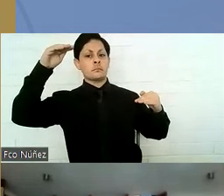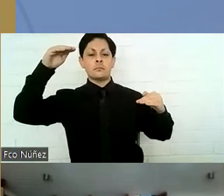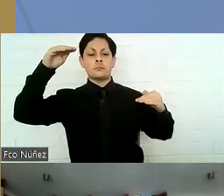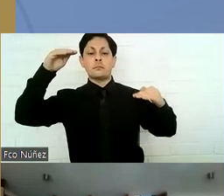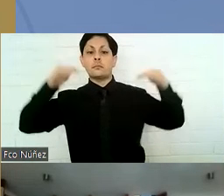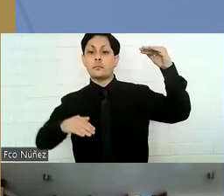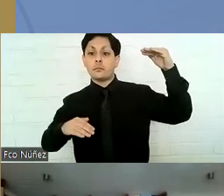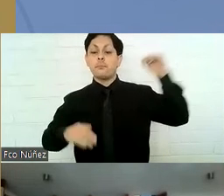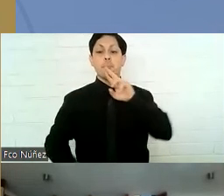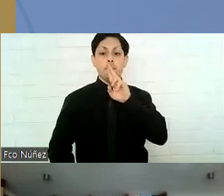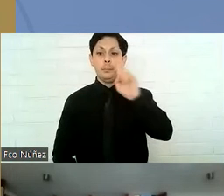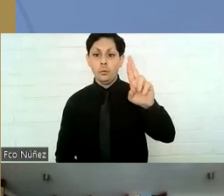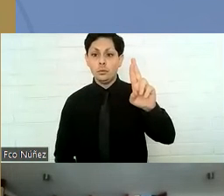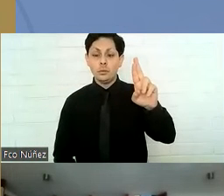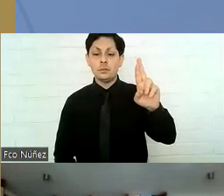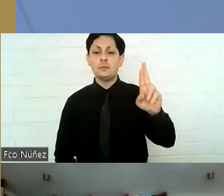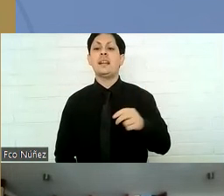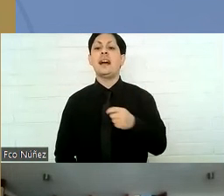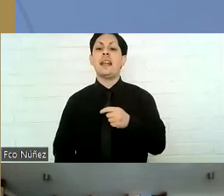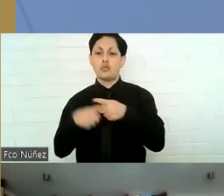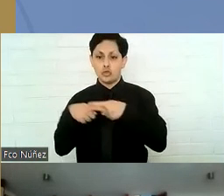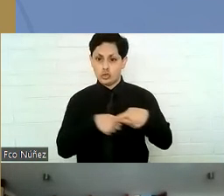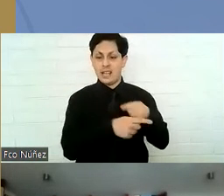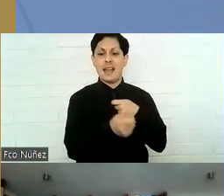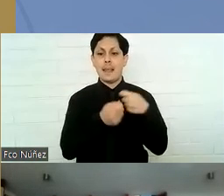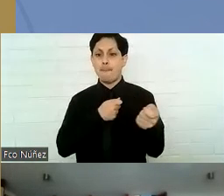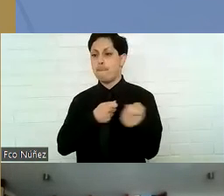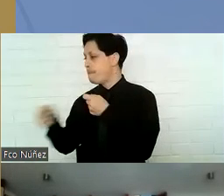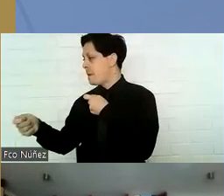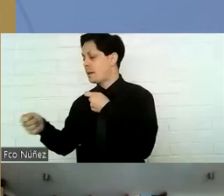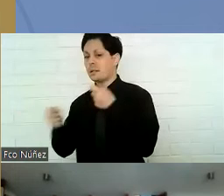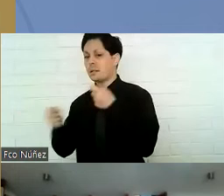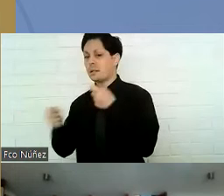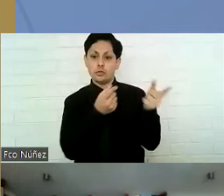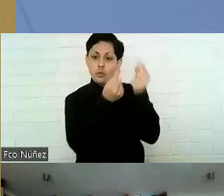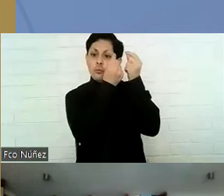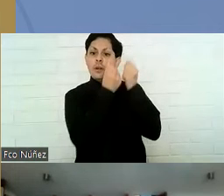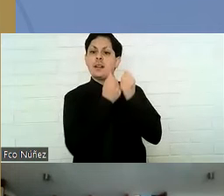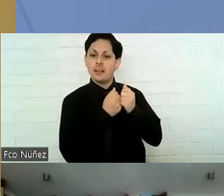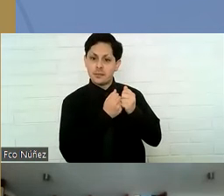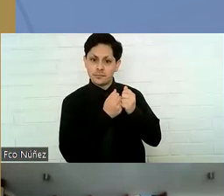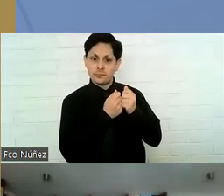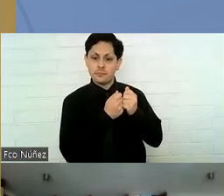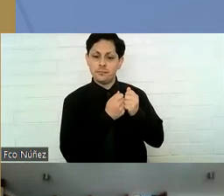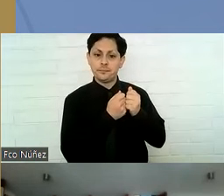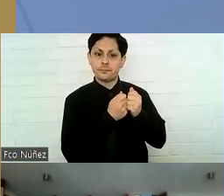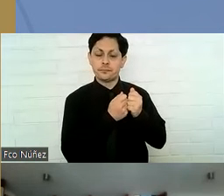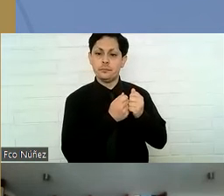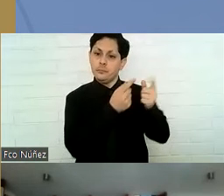una sociedad de mercado en donde los valores están tamizados